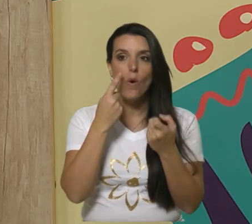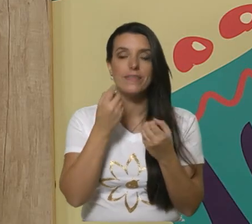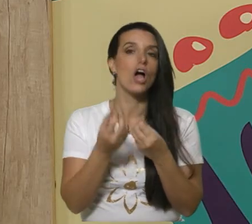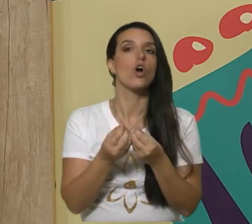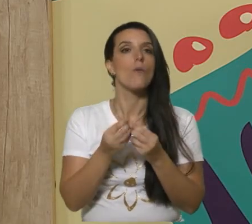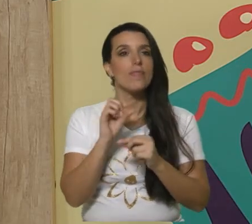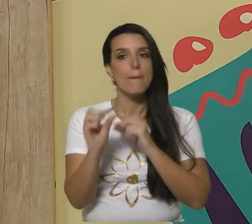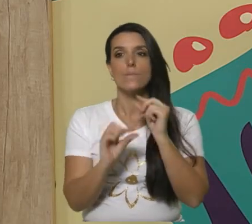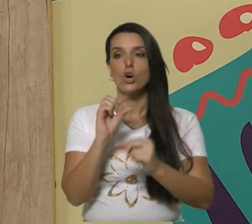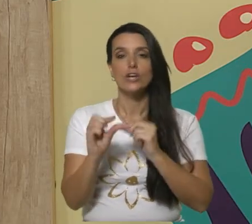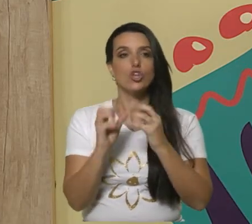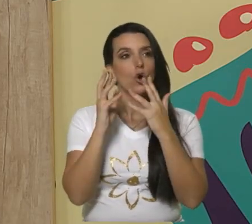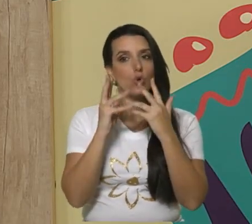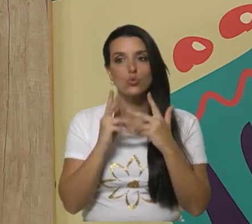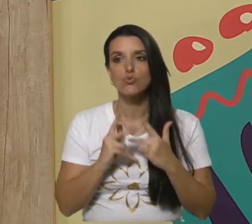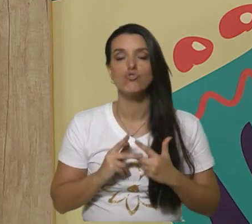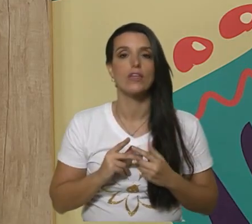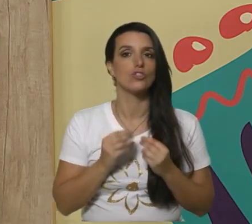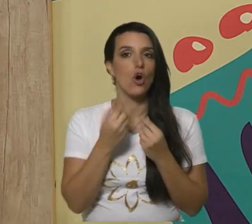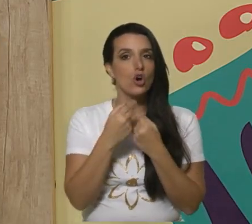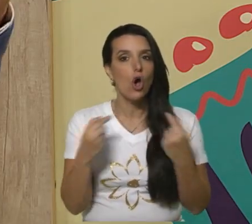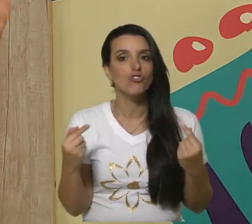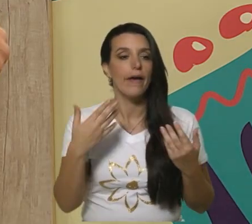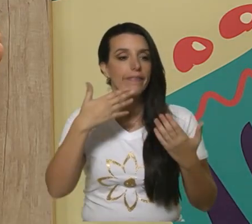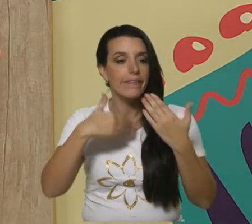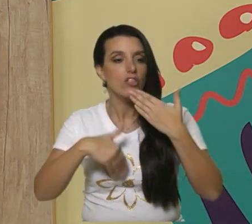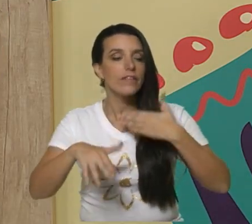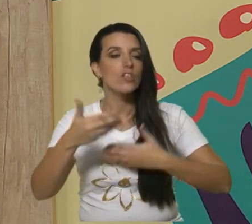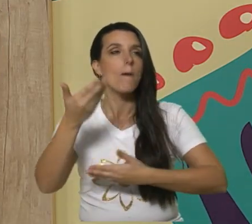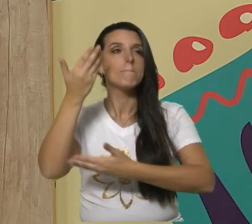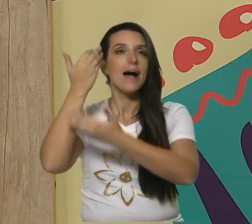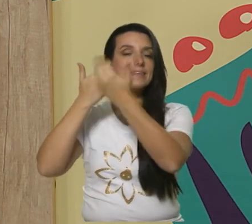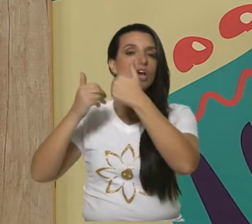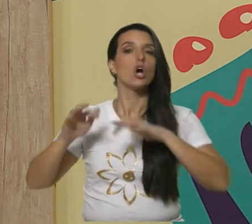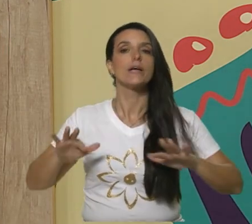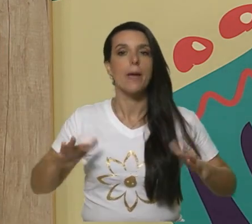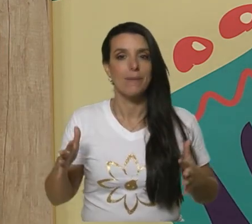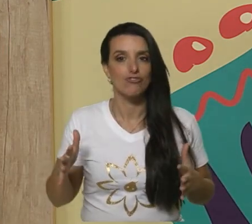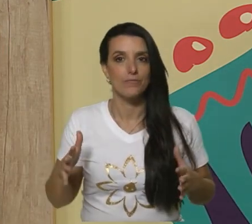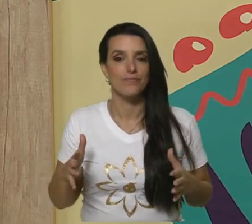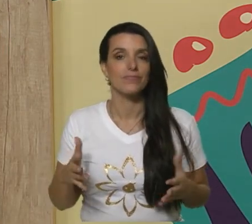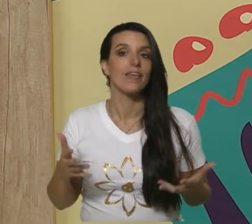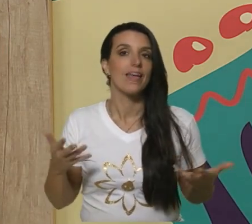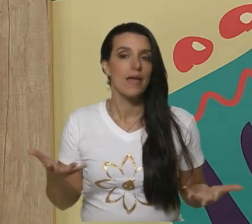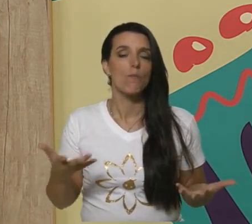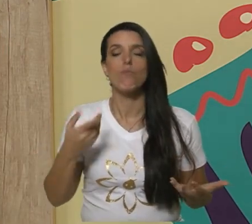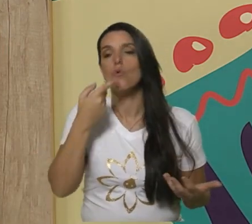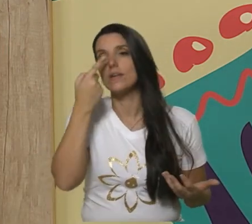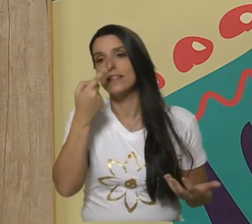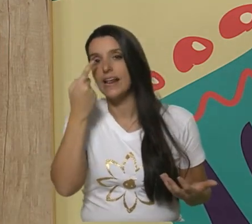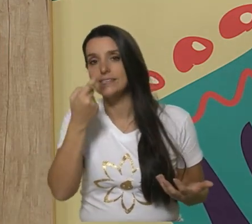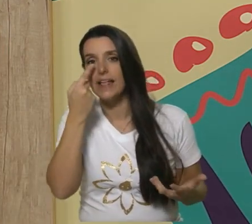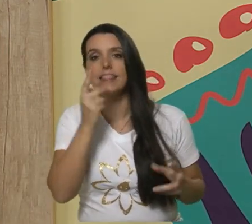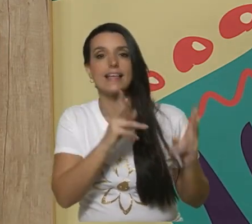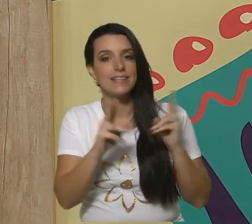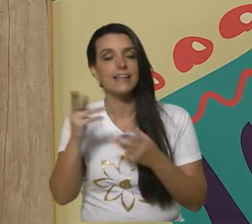él va eh construyendo una especie de rompecabezas entendiendo lo que le pasó en el pasado para comprender su presente es muy interesante la serie te